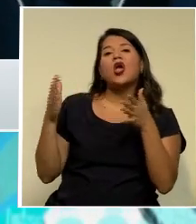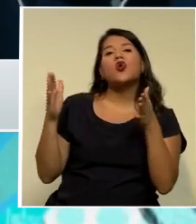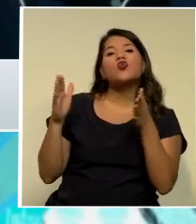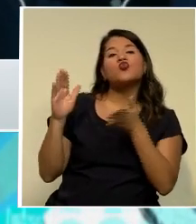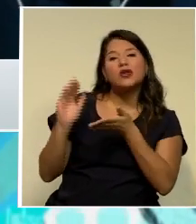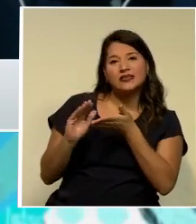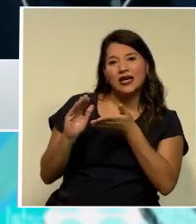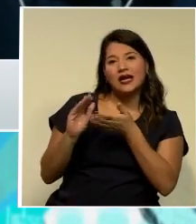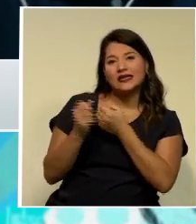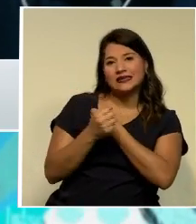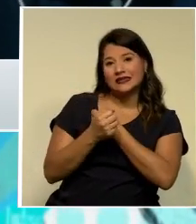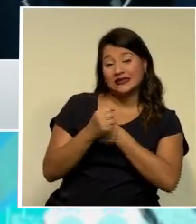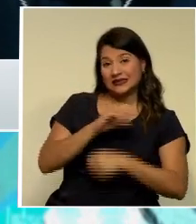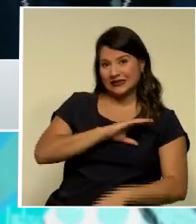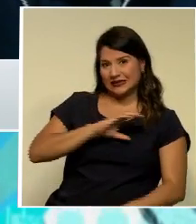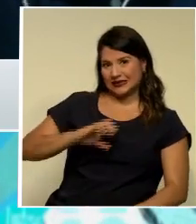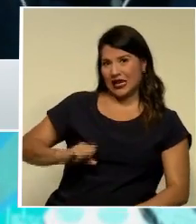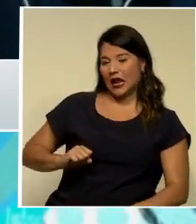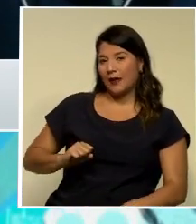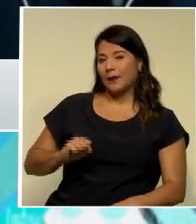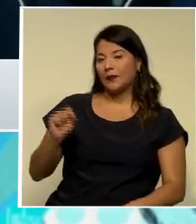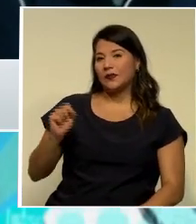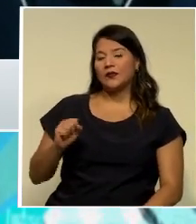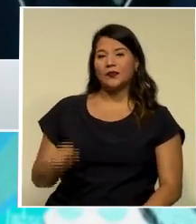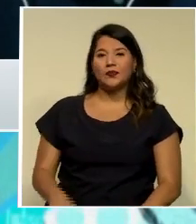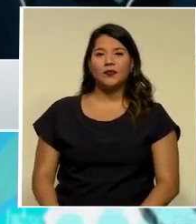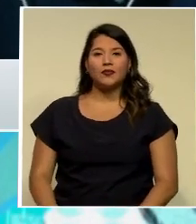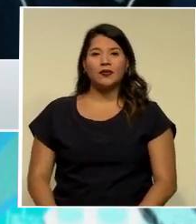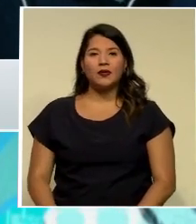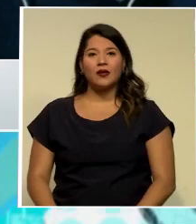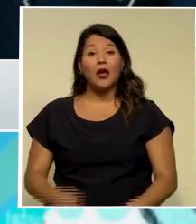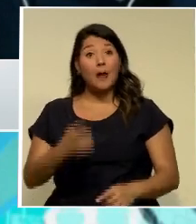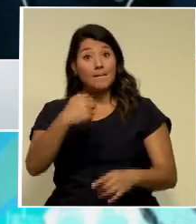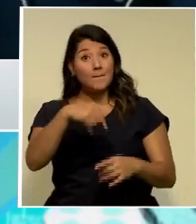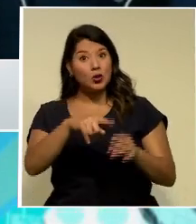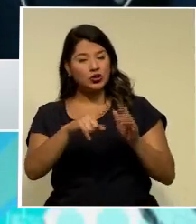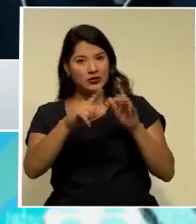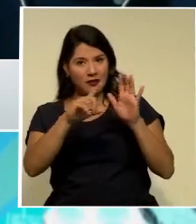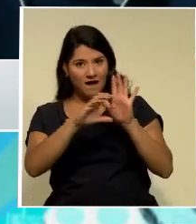guerrilla, sí. avancemos con las fotos.